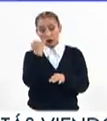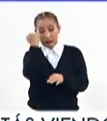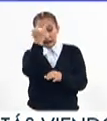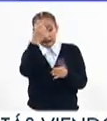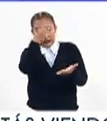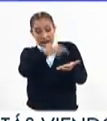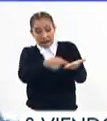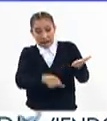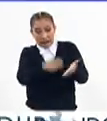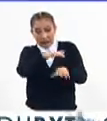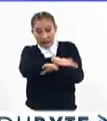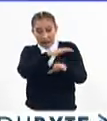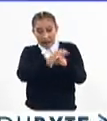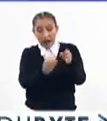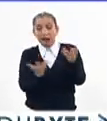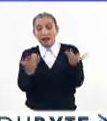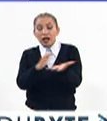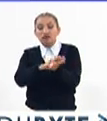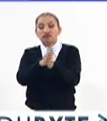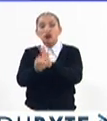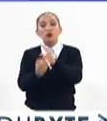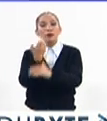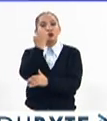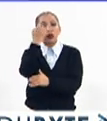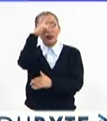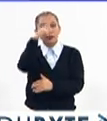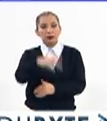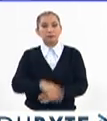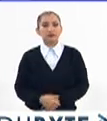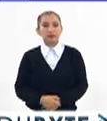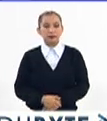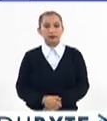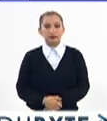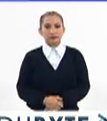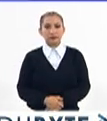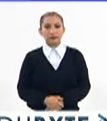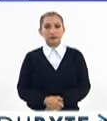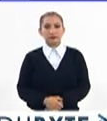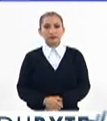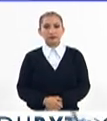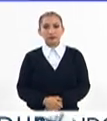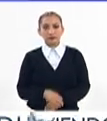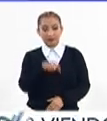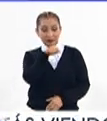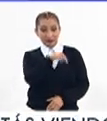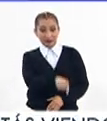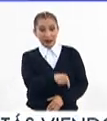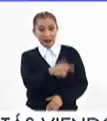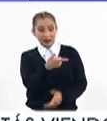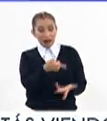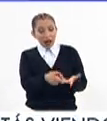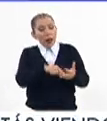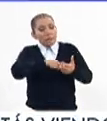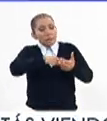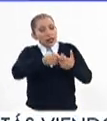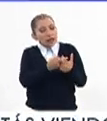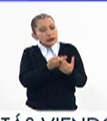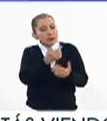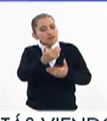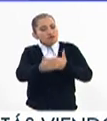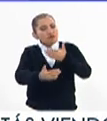permitirá crear una nueva escuela mexicana. La obra precisamente está por